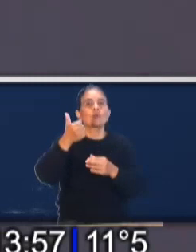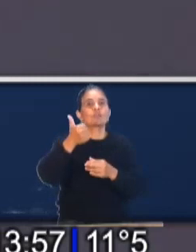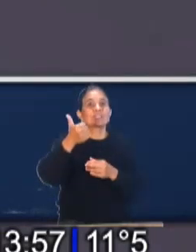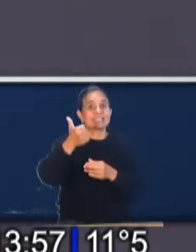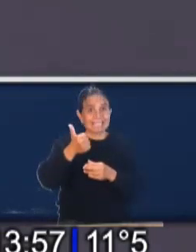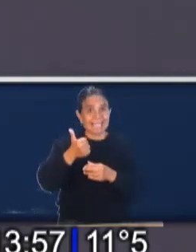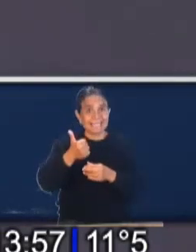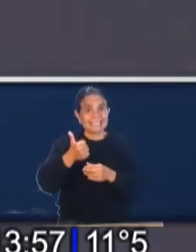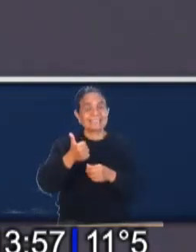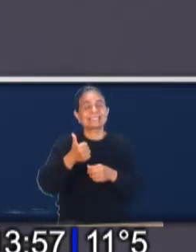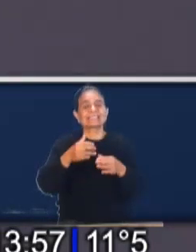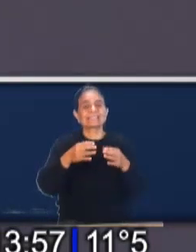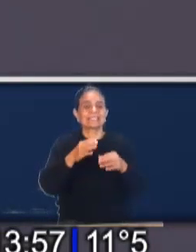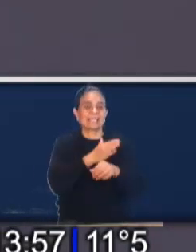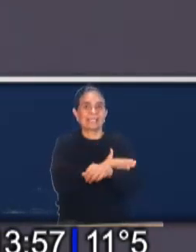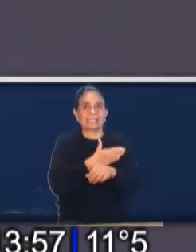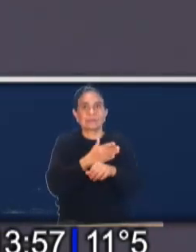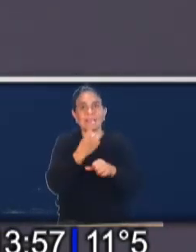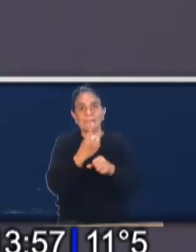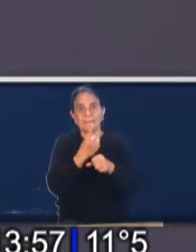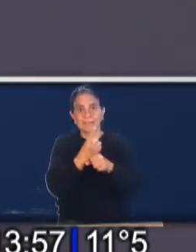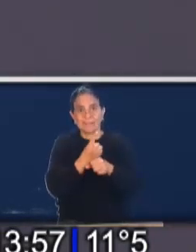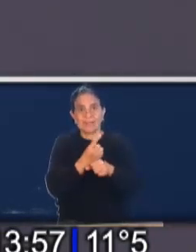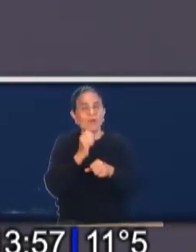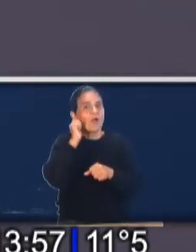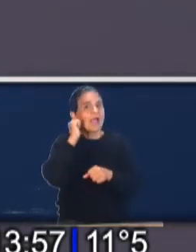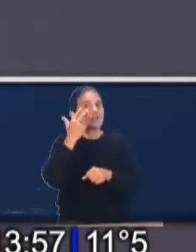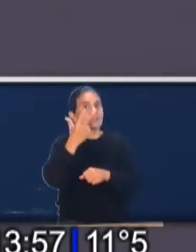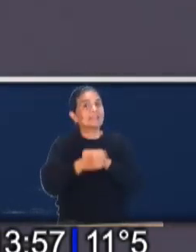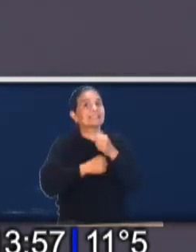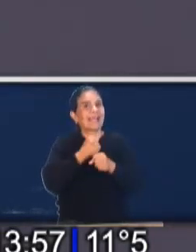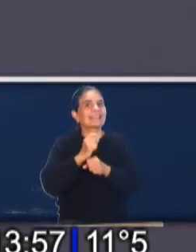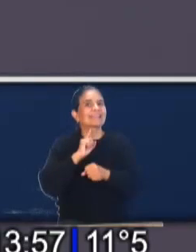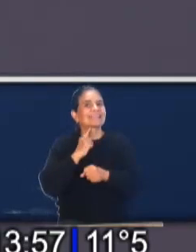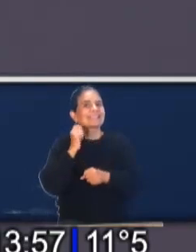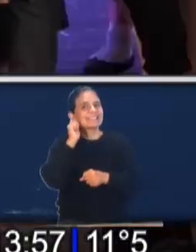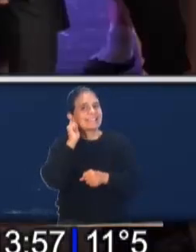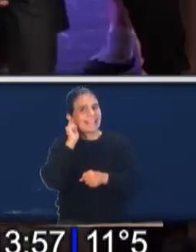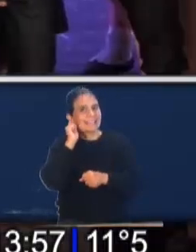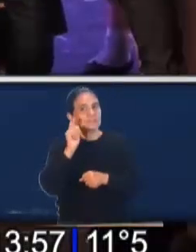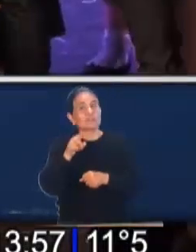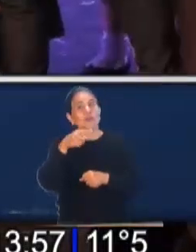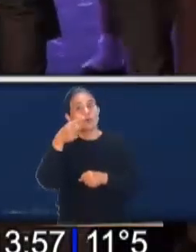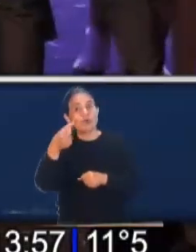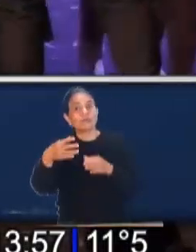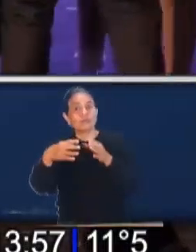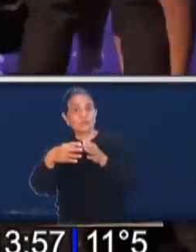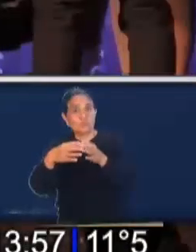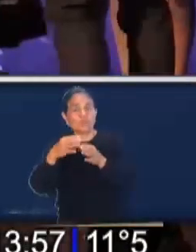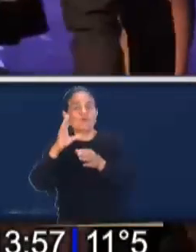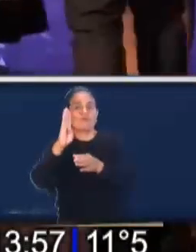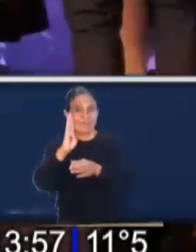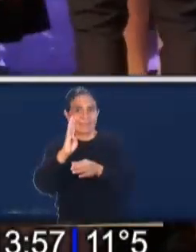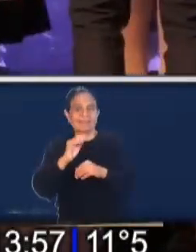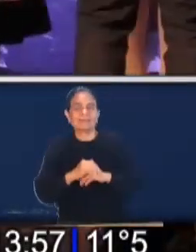correspondientes a la primera categoría, que va de los 3 a los 13 años, y las 6 producciones destacadas correspondientes a la categoría B, como